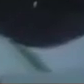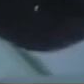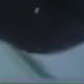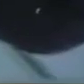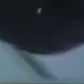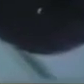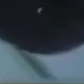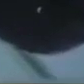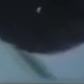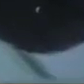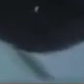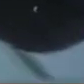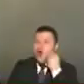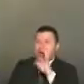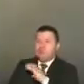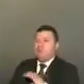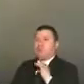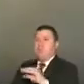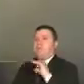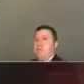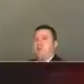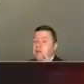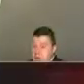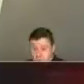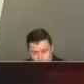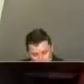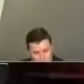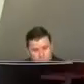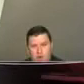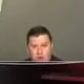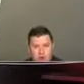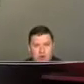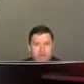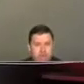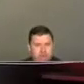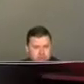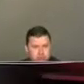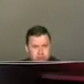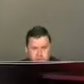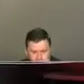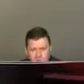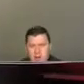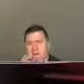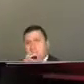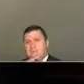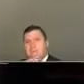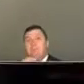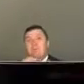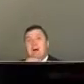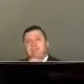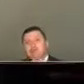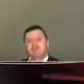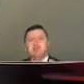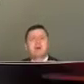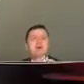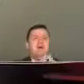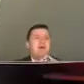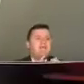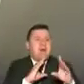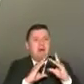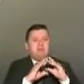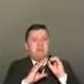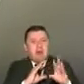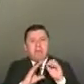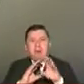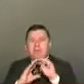uno. Y seguimos trabajando de manera presencial, con cuentas digitales y con muchos mecanismos para poder llegar a los